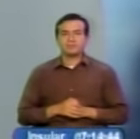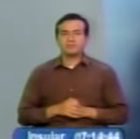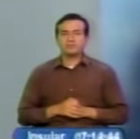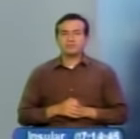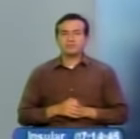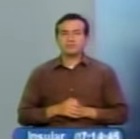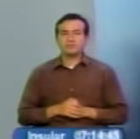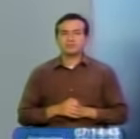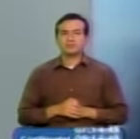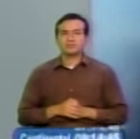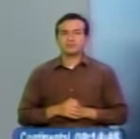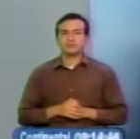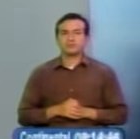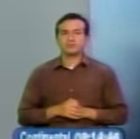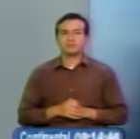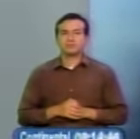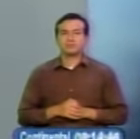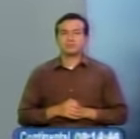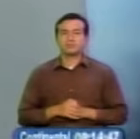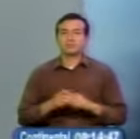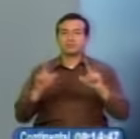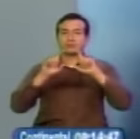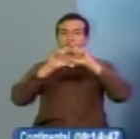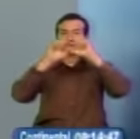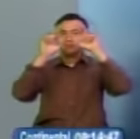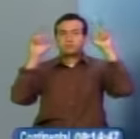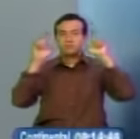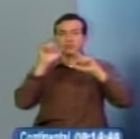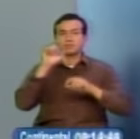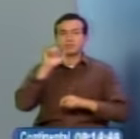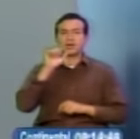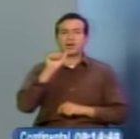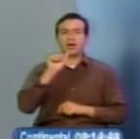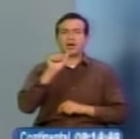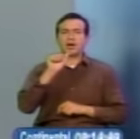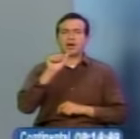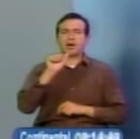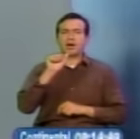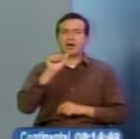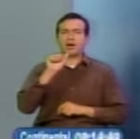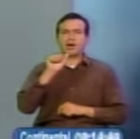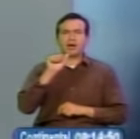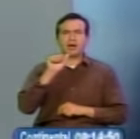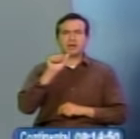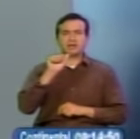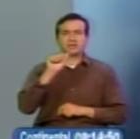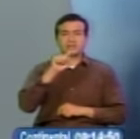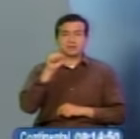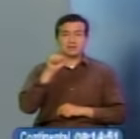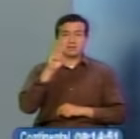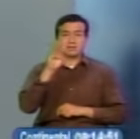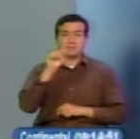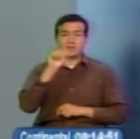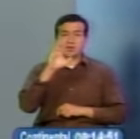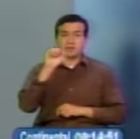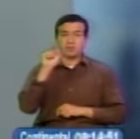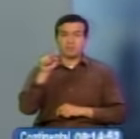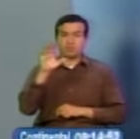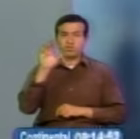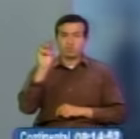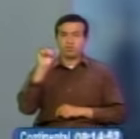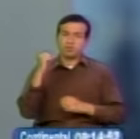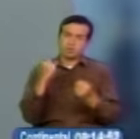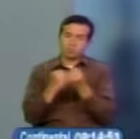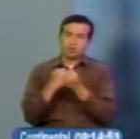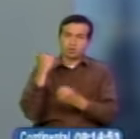es de la compañía asvaca.com, la plataforma que se encarga un poco de financiar este tema de